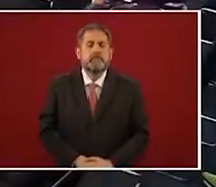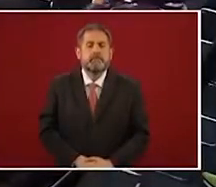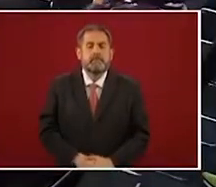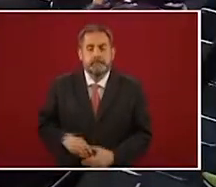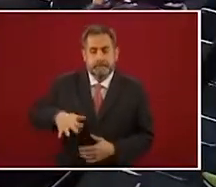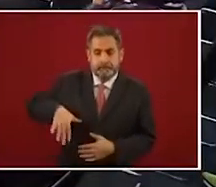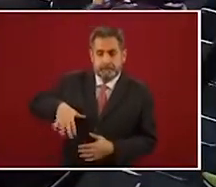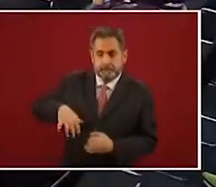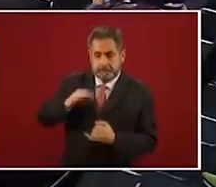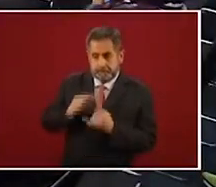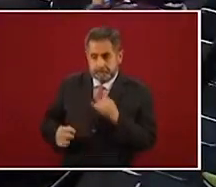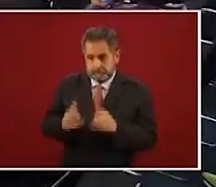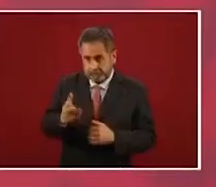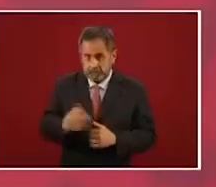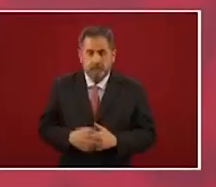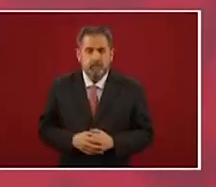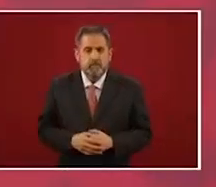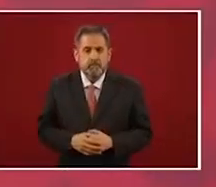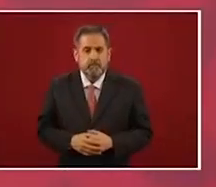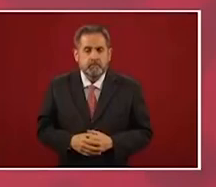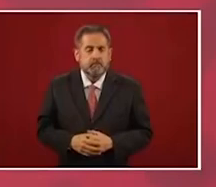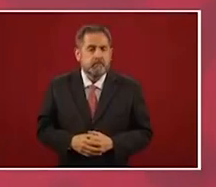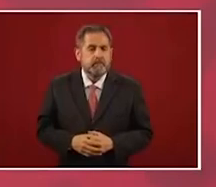último, ya